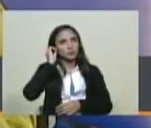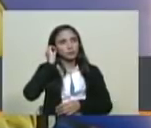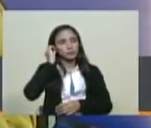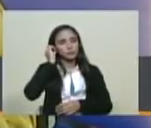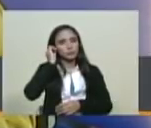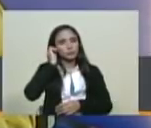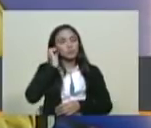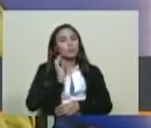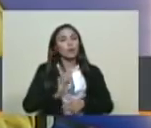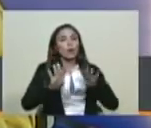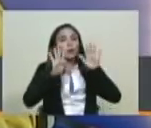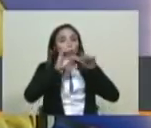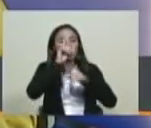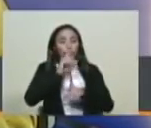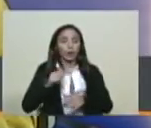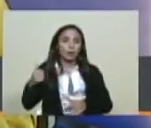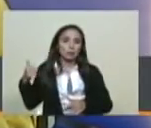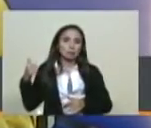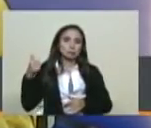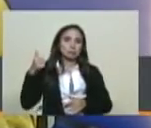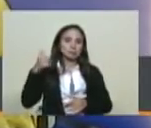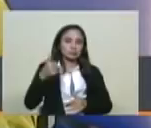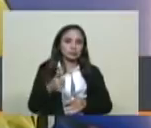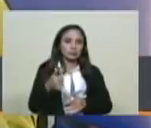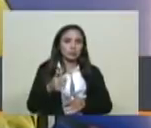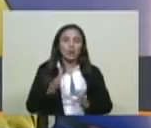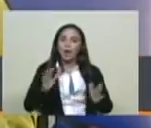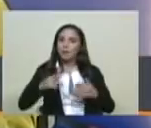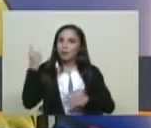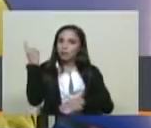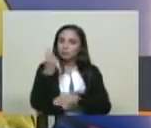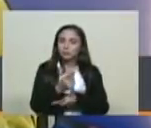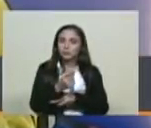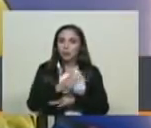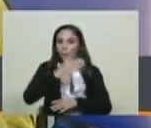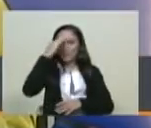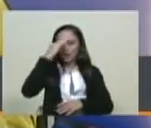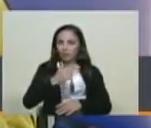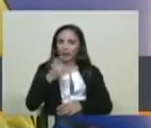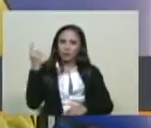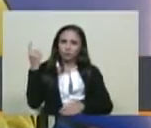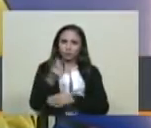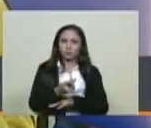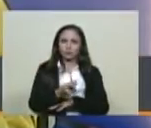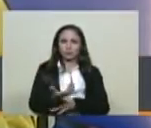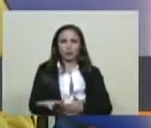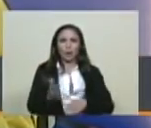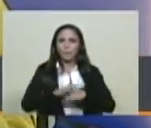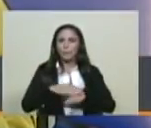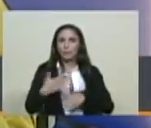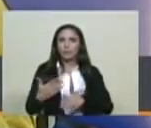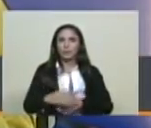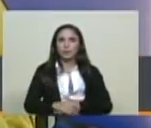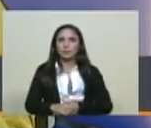9 años antes que llegara Pinochet, ya había dictadura militar fascista en Brasil.